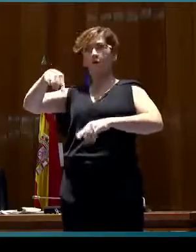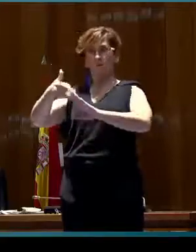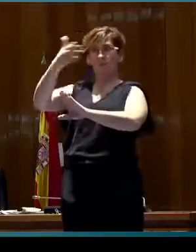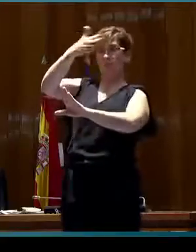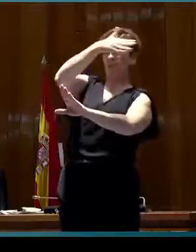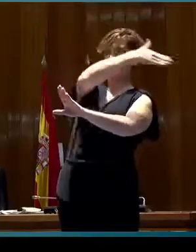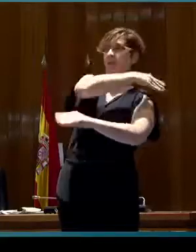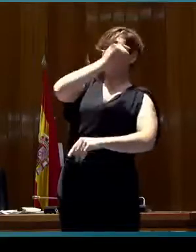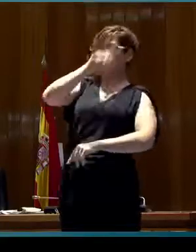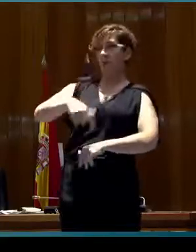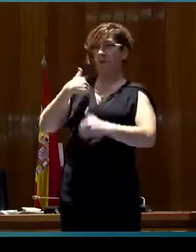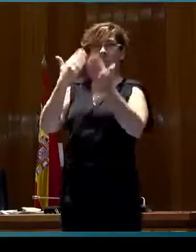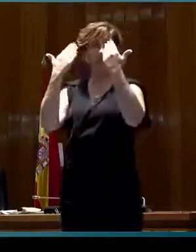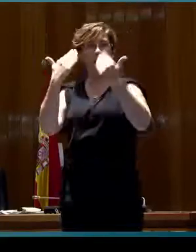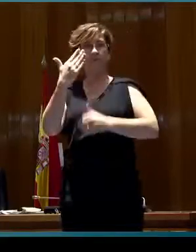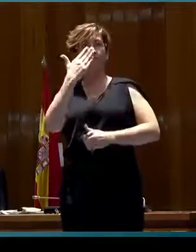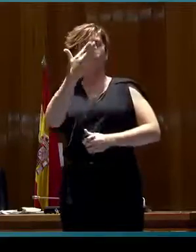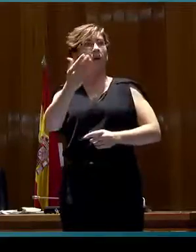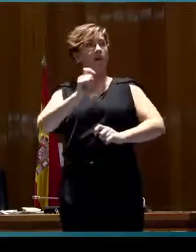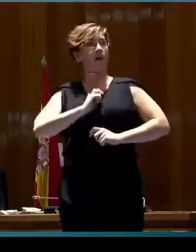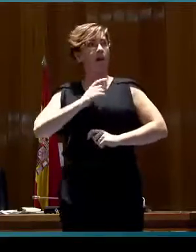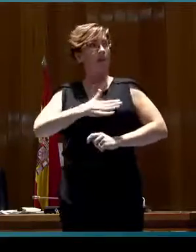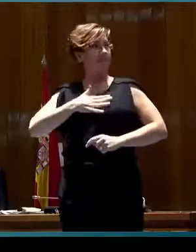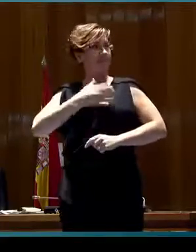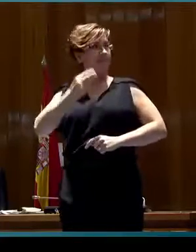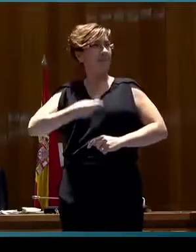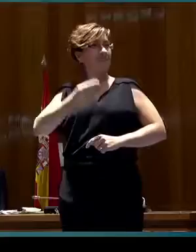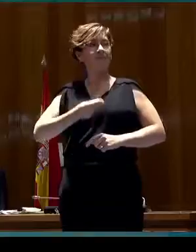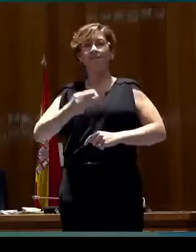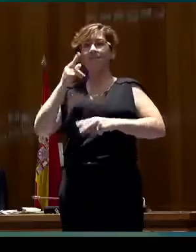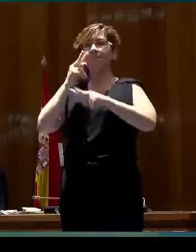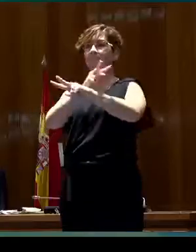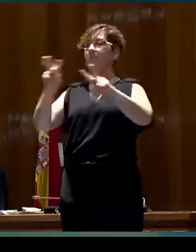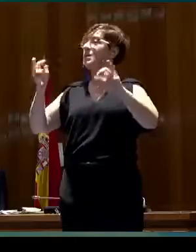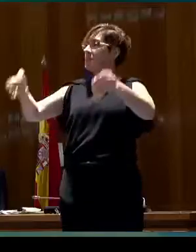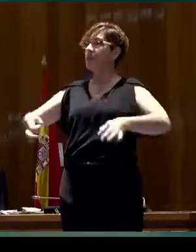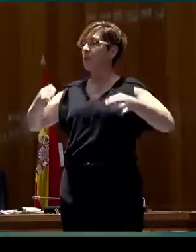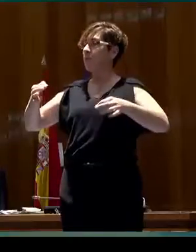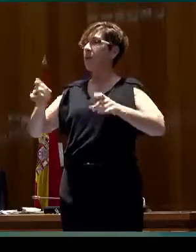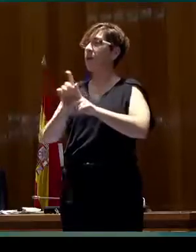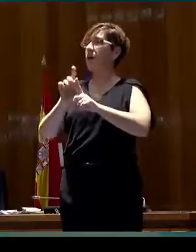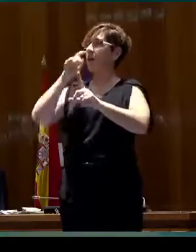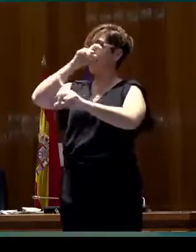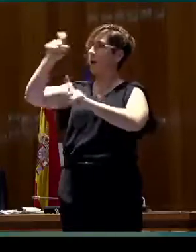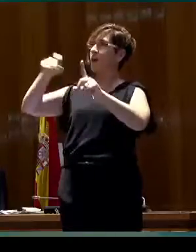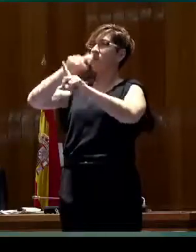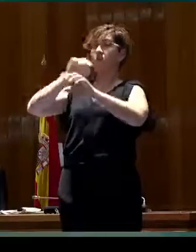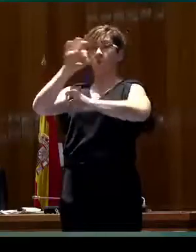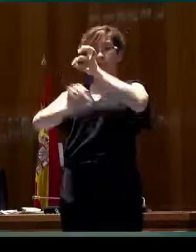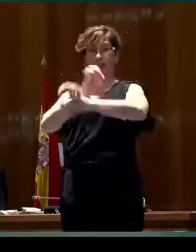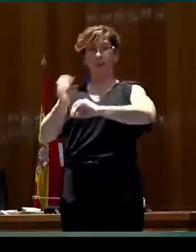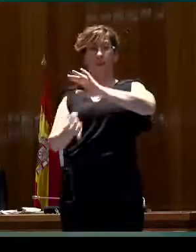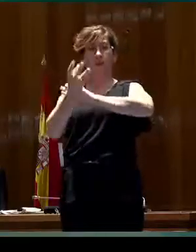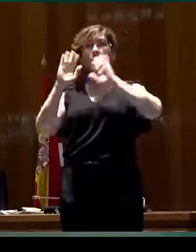verdad es que siempre es grato ver cómo todos los años se organiza un congreso y que, en